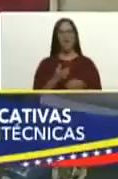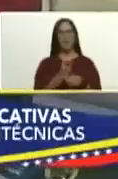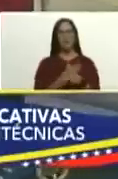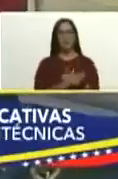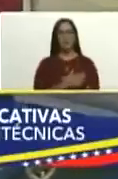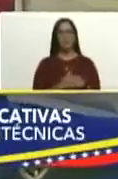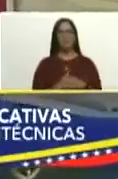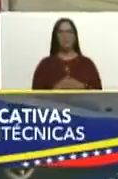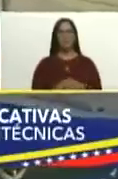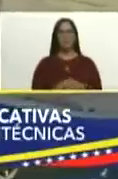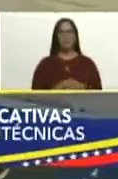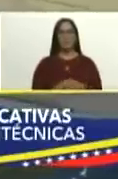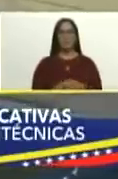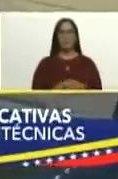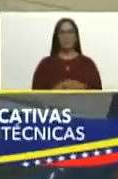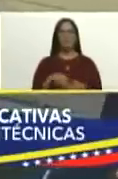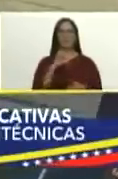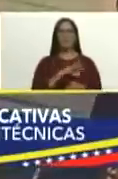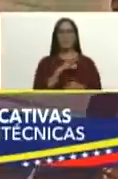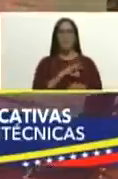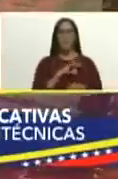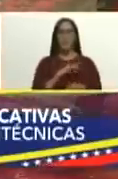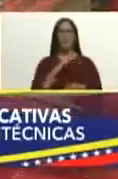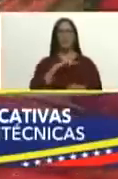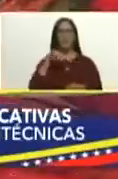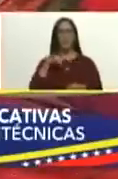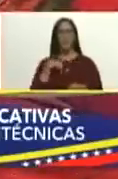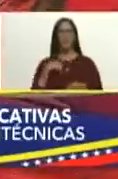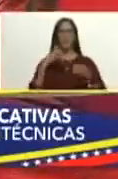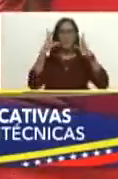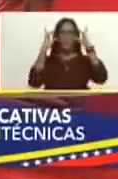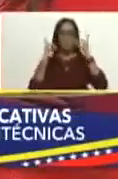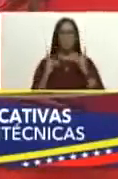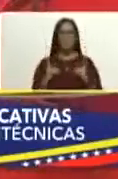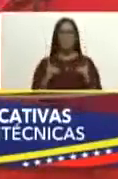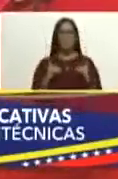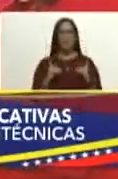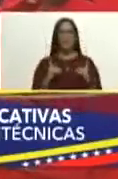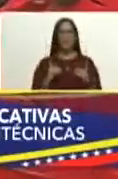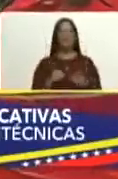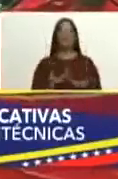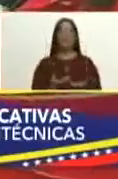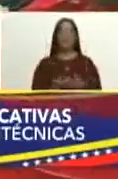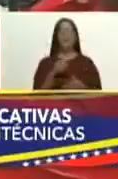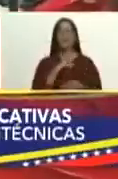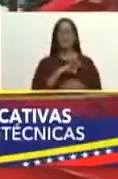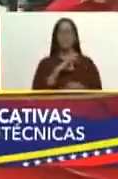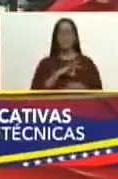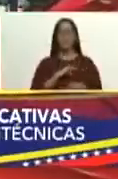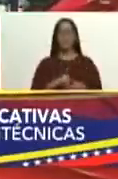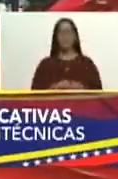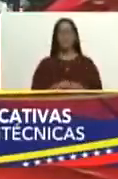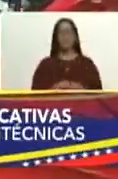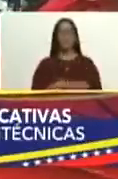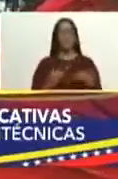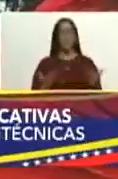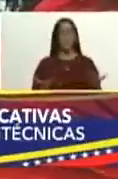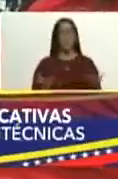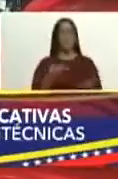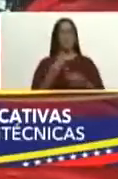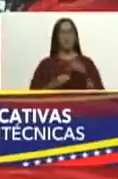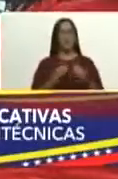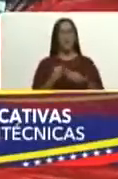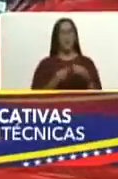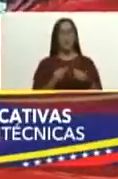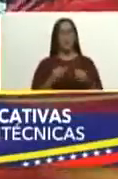entre la barbarie y el socialismo, nosotros decidimos que la opción es el socialismo. Por eso lo haremos al